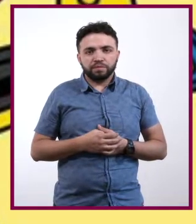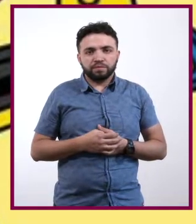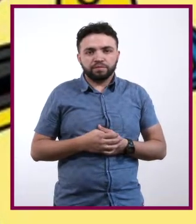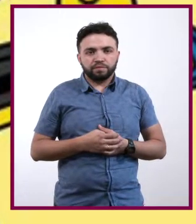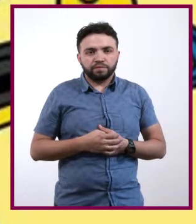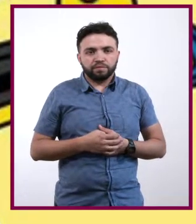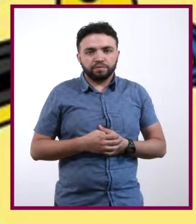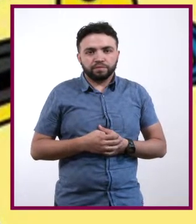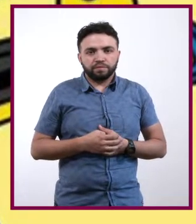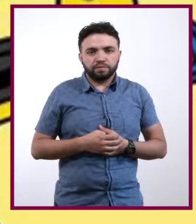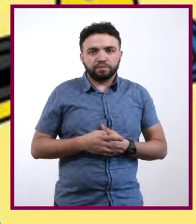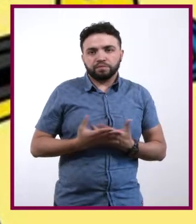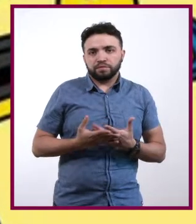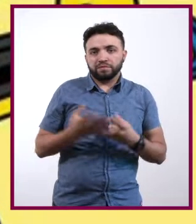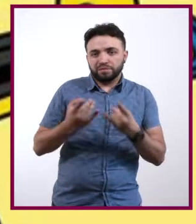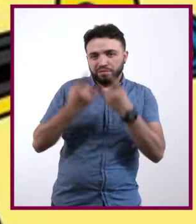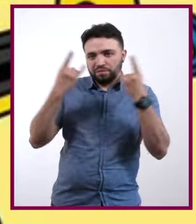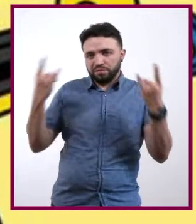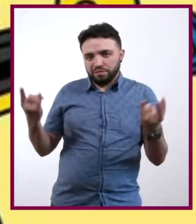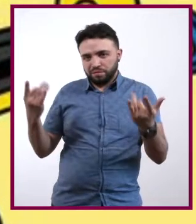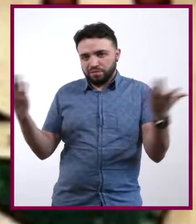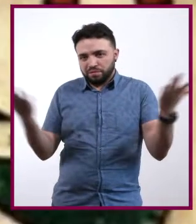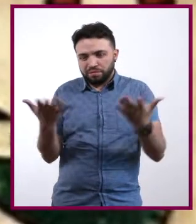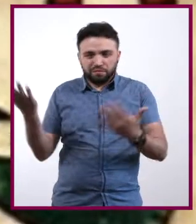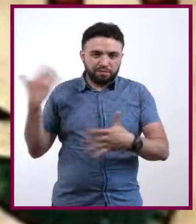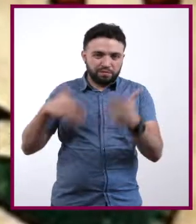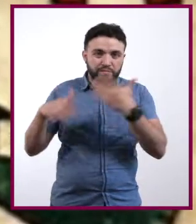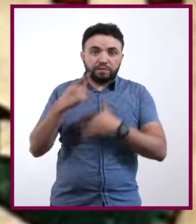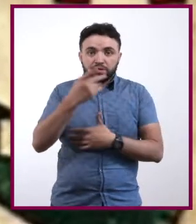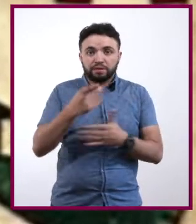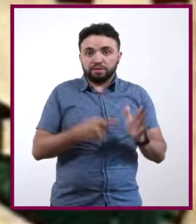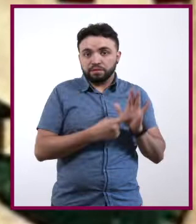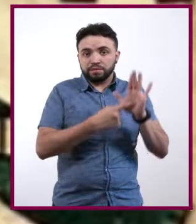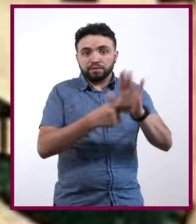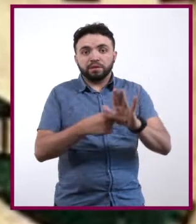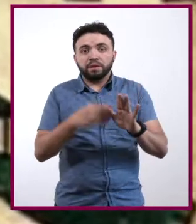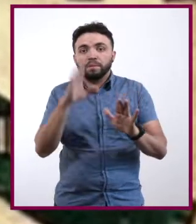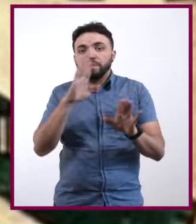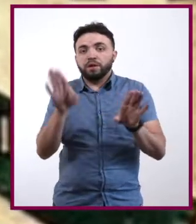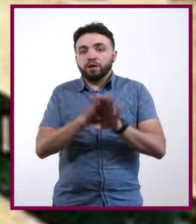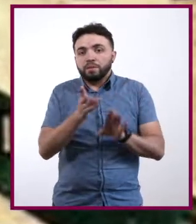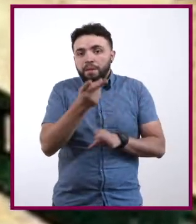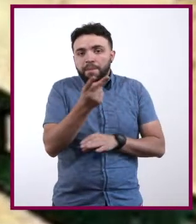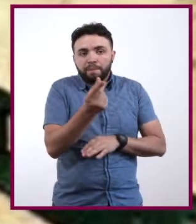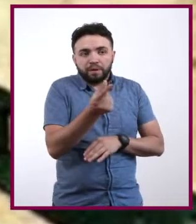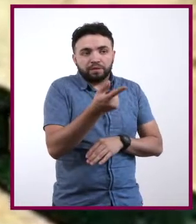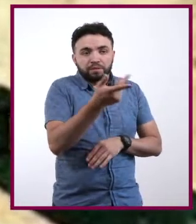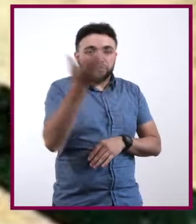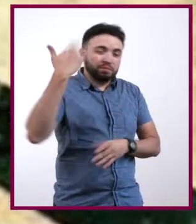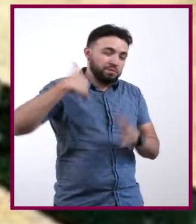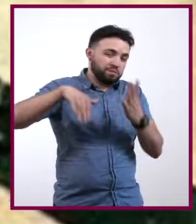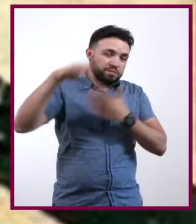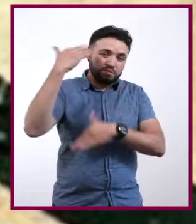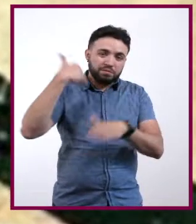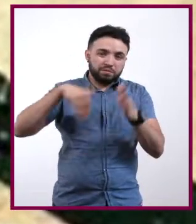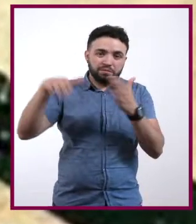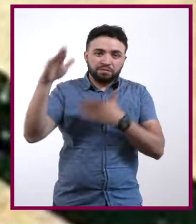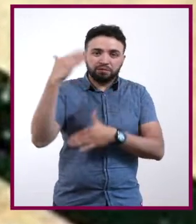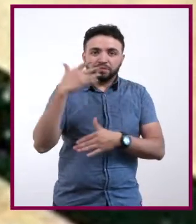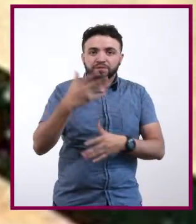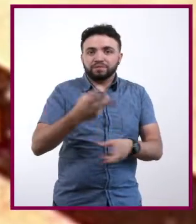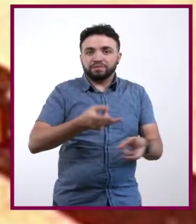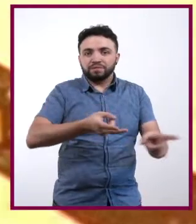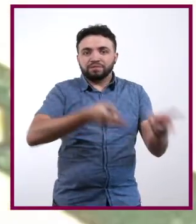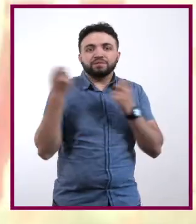ciertos mitos de creación, él aparece como este perrito que en algún momento le roba